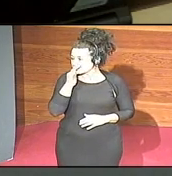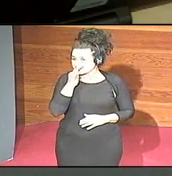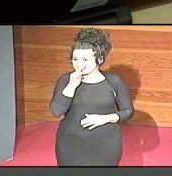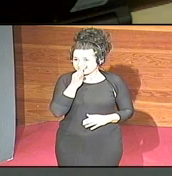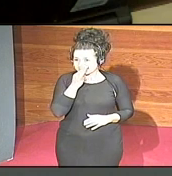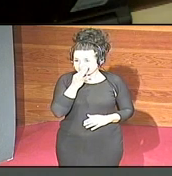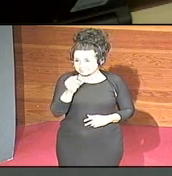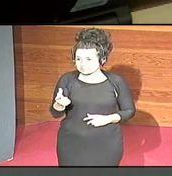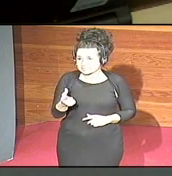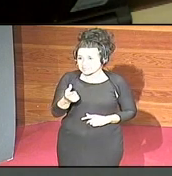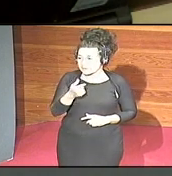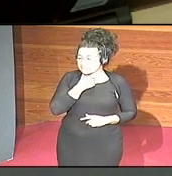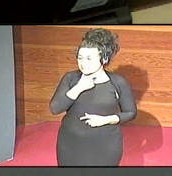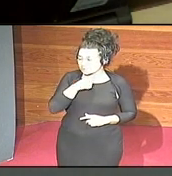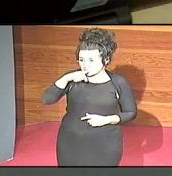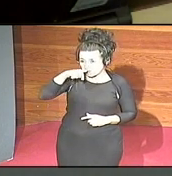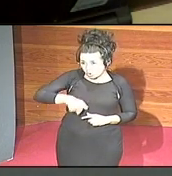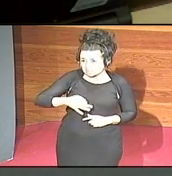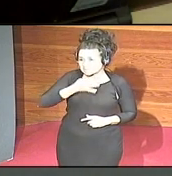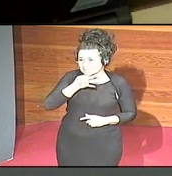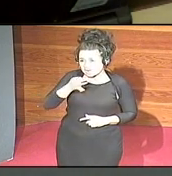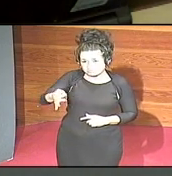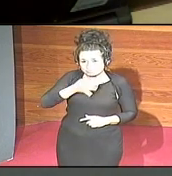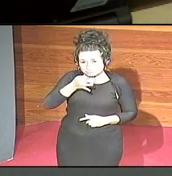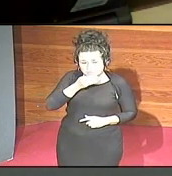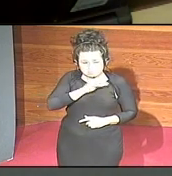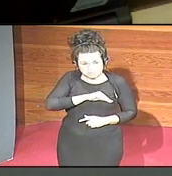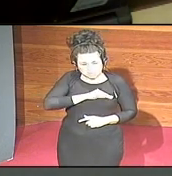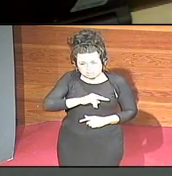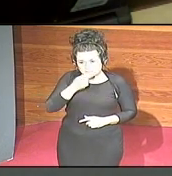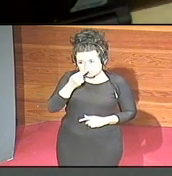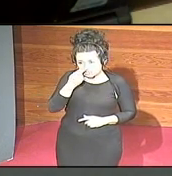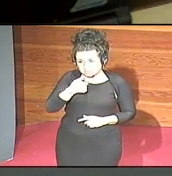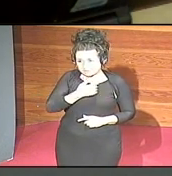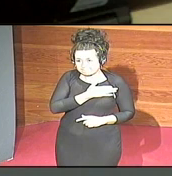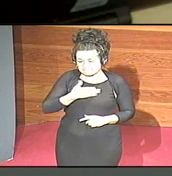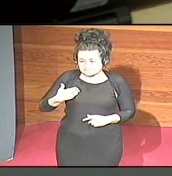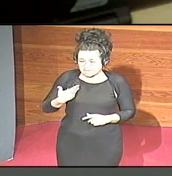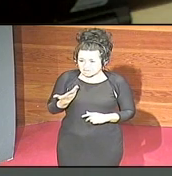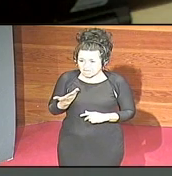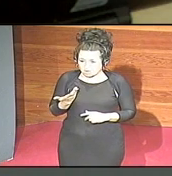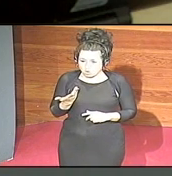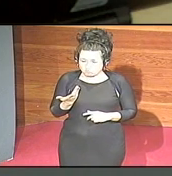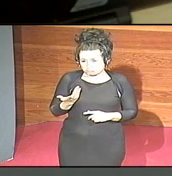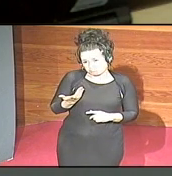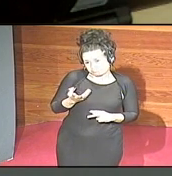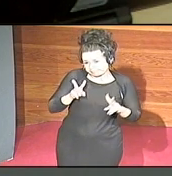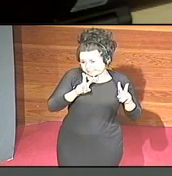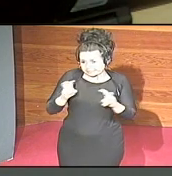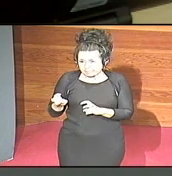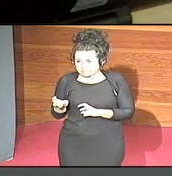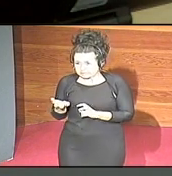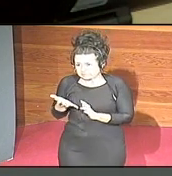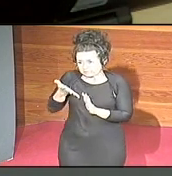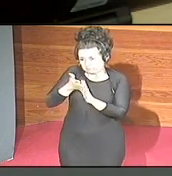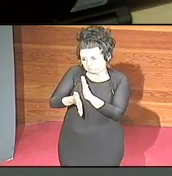Me ha gustado mucho la conferencia de esta tarde, la verdad ha estado bastante interesante. Yo quería plantear unas cuestiones. En